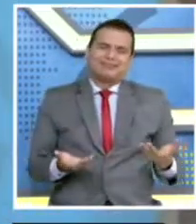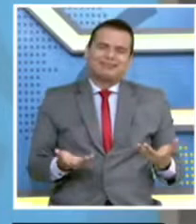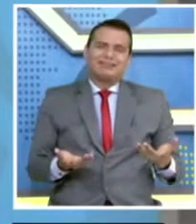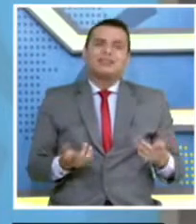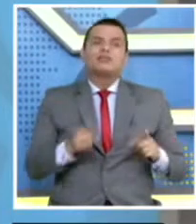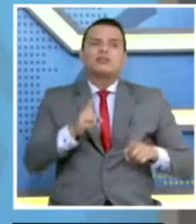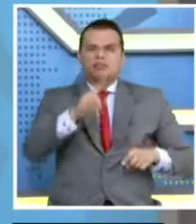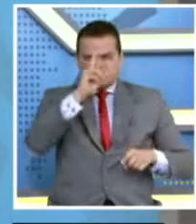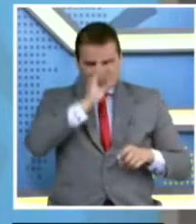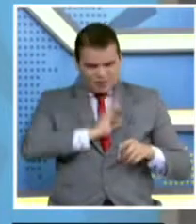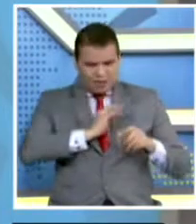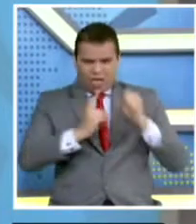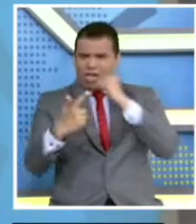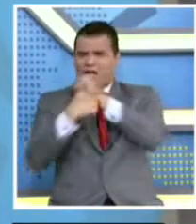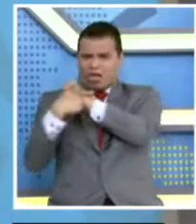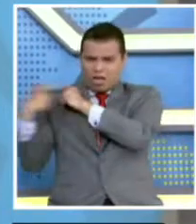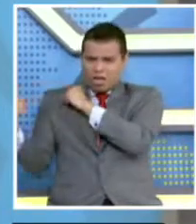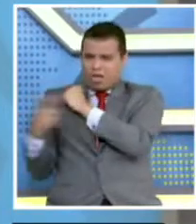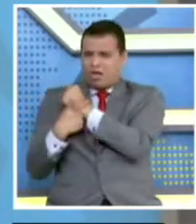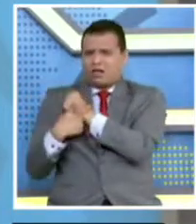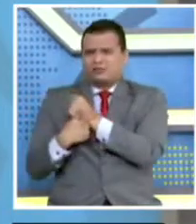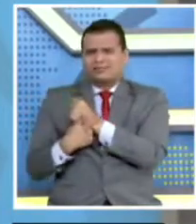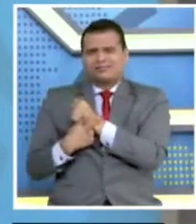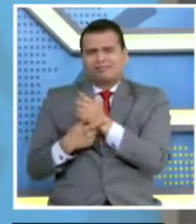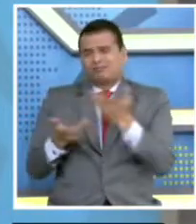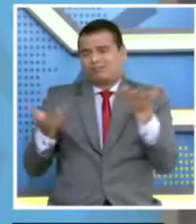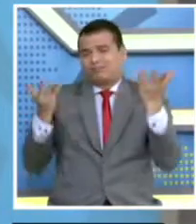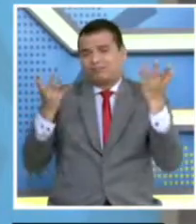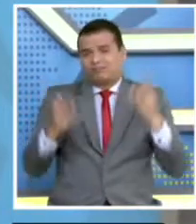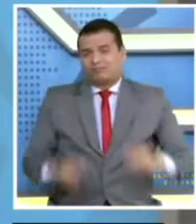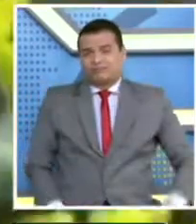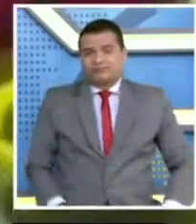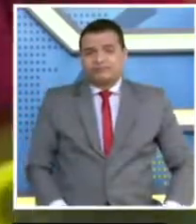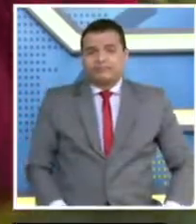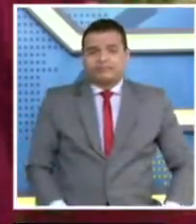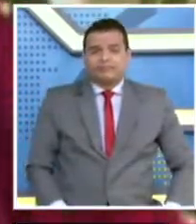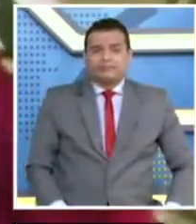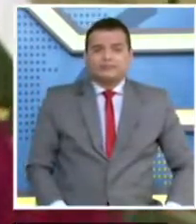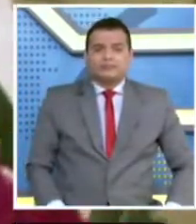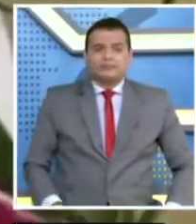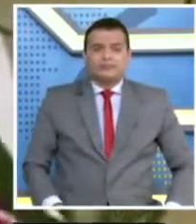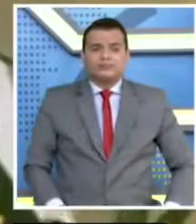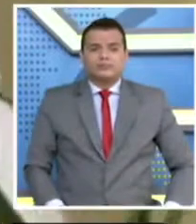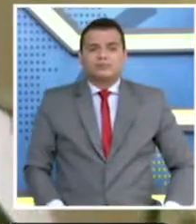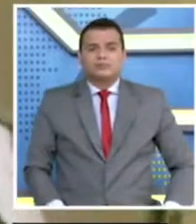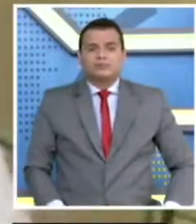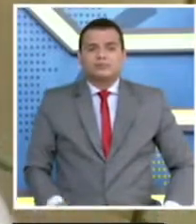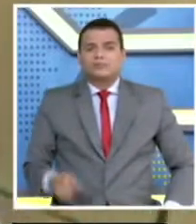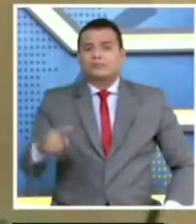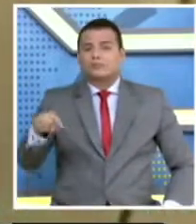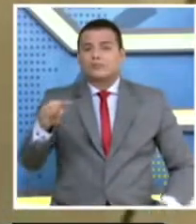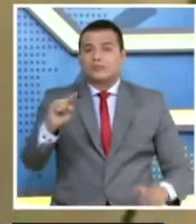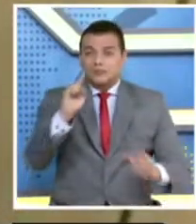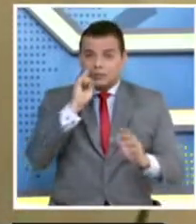están desprestigiando ante el rumor de un supuesto cartel del coronavirus. Me acusan de haber dejado